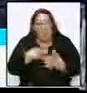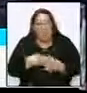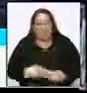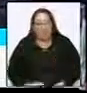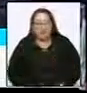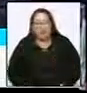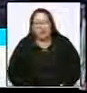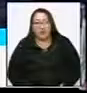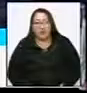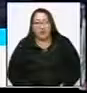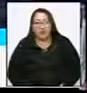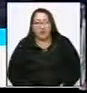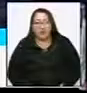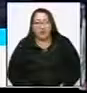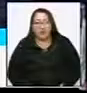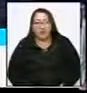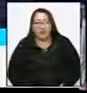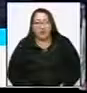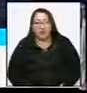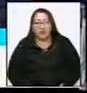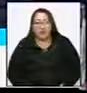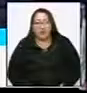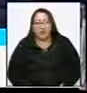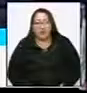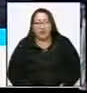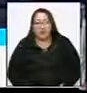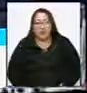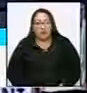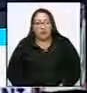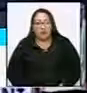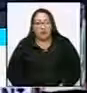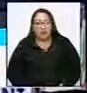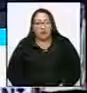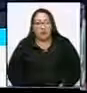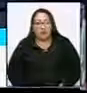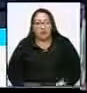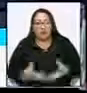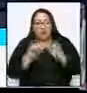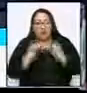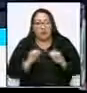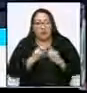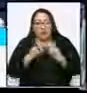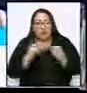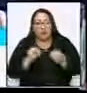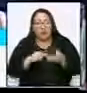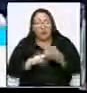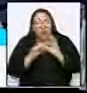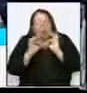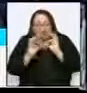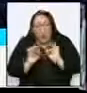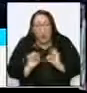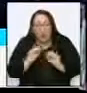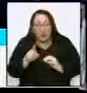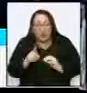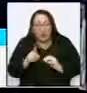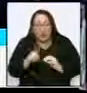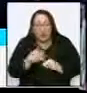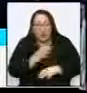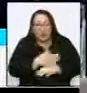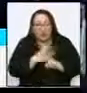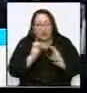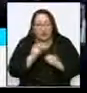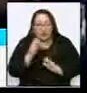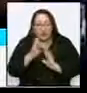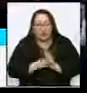la ley respectiva. Esto que quiero que quede bien claro, porque precisamente ese es el tema